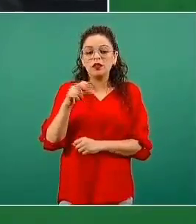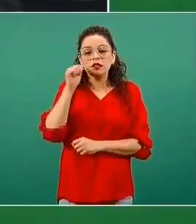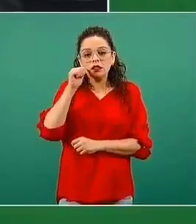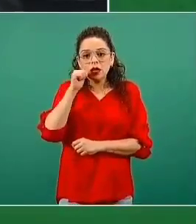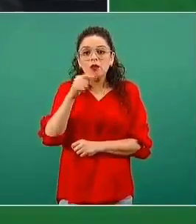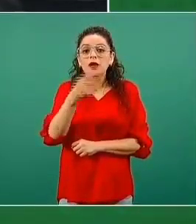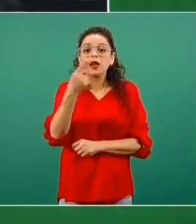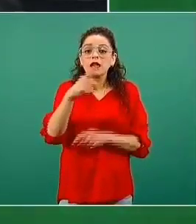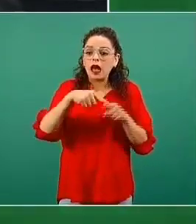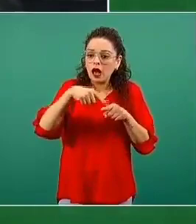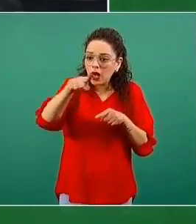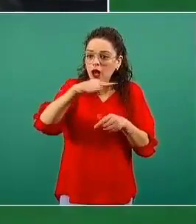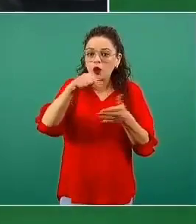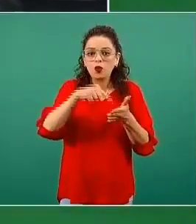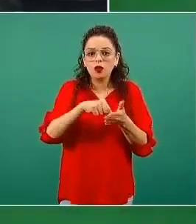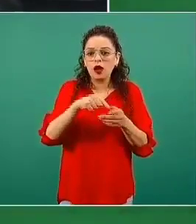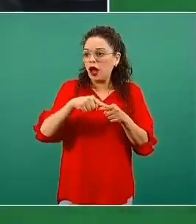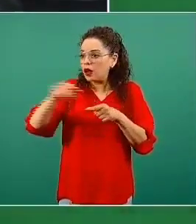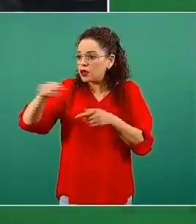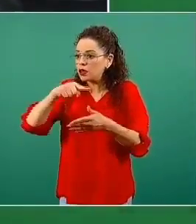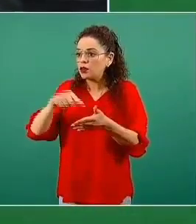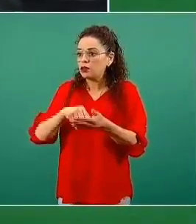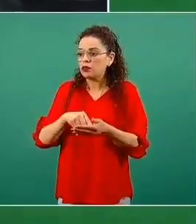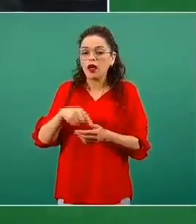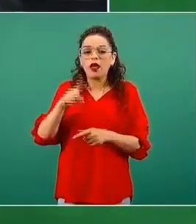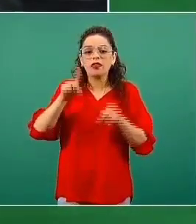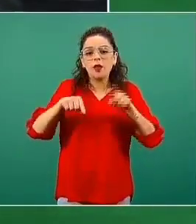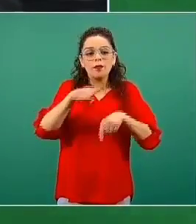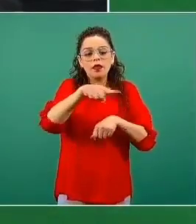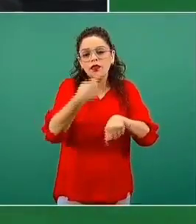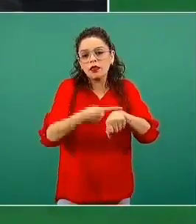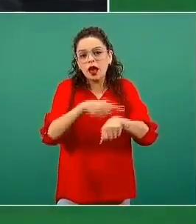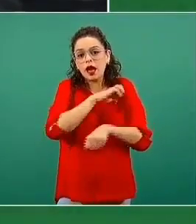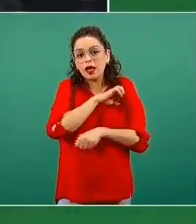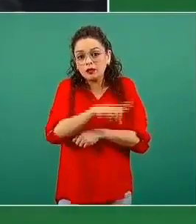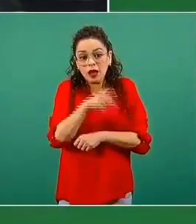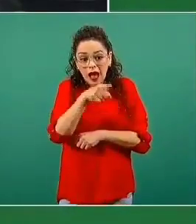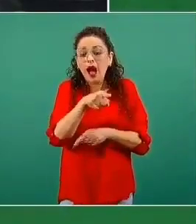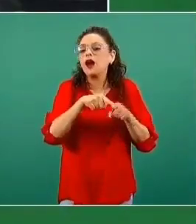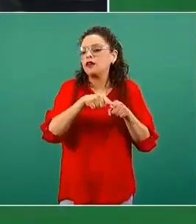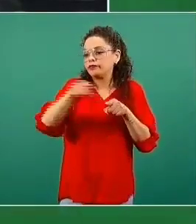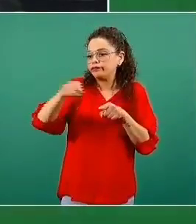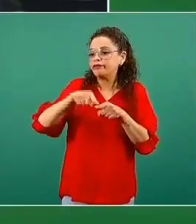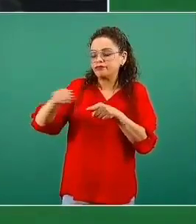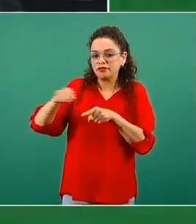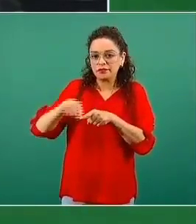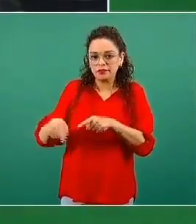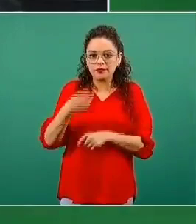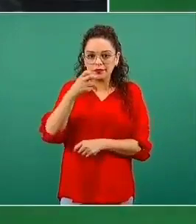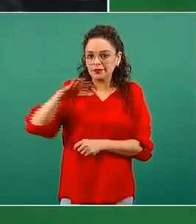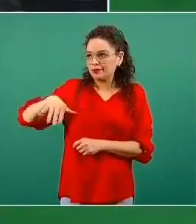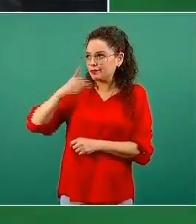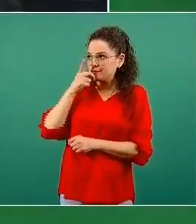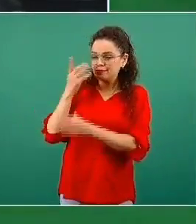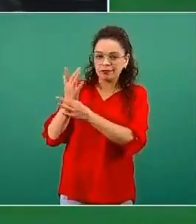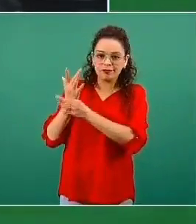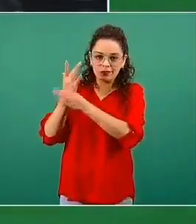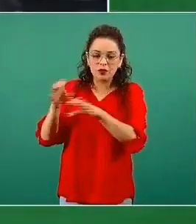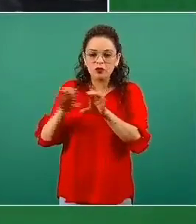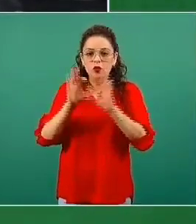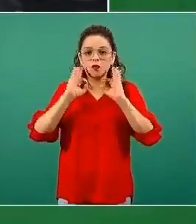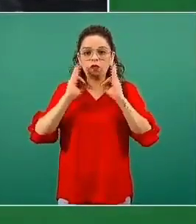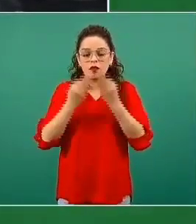distintos sitios, a distintos especialistas. Entonces, eso va de acuerdo a lo que decía Rui. El modelo de